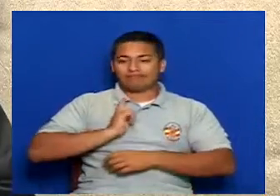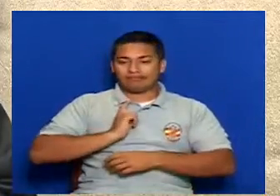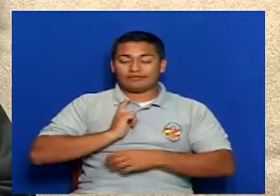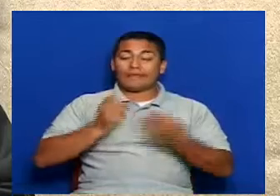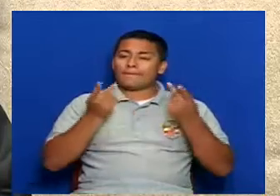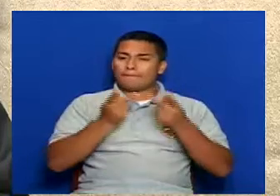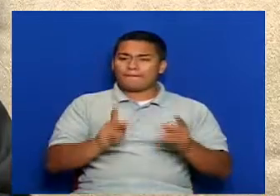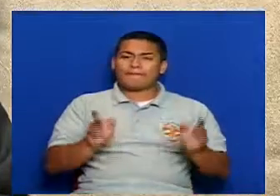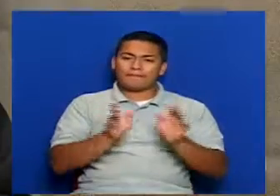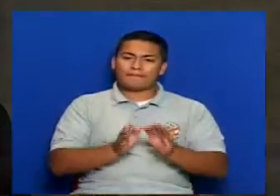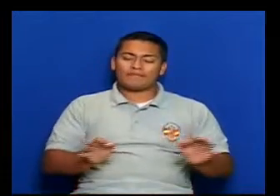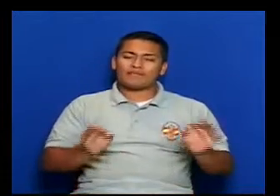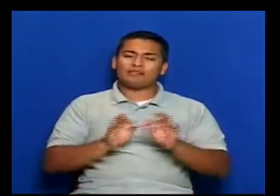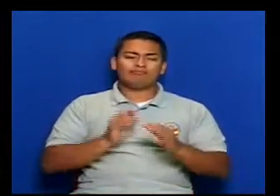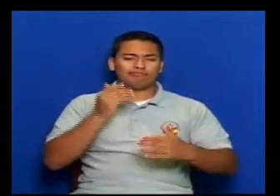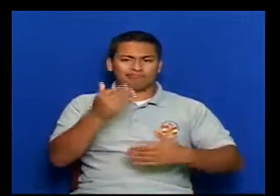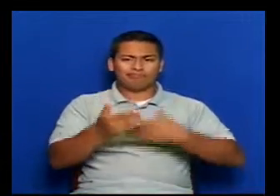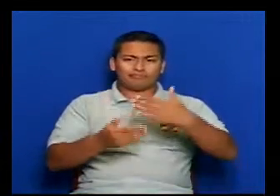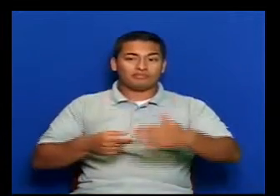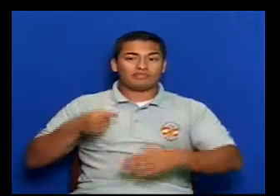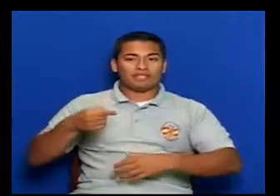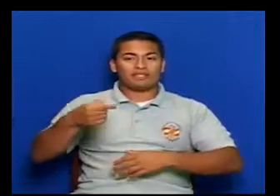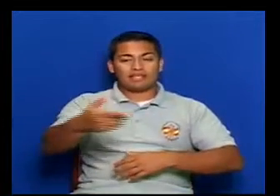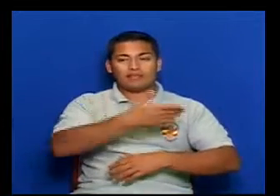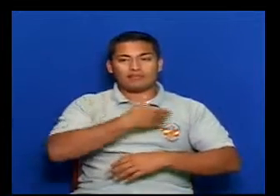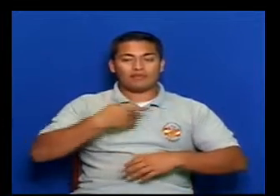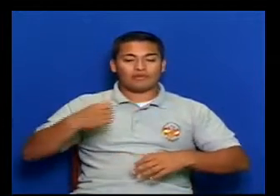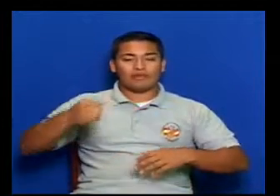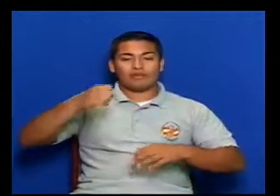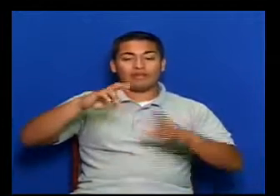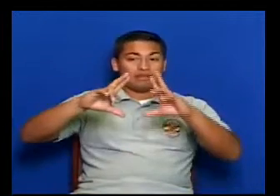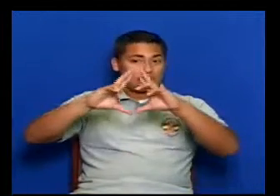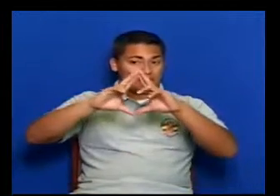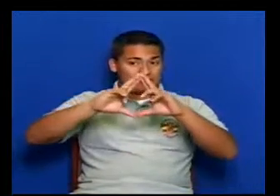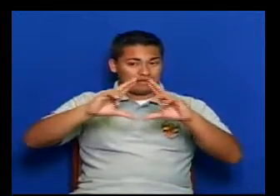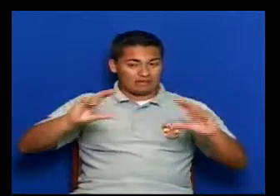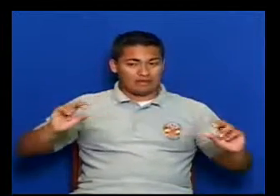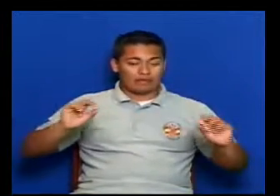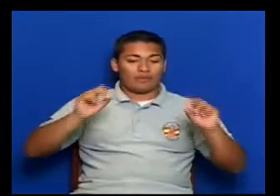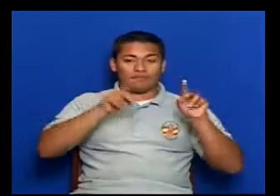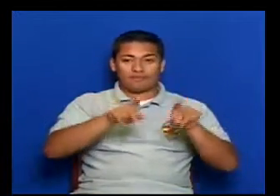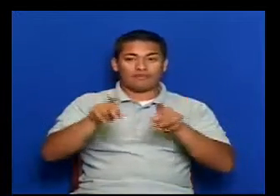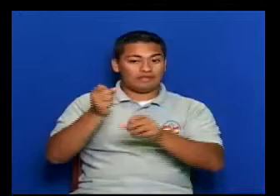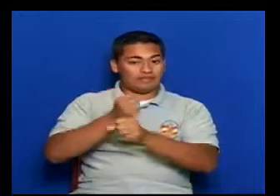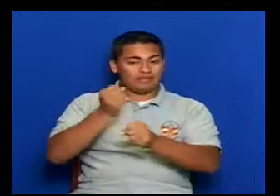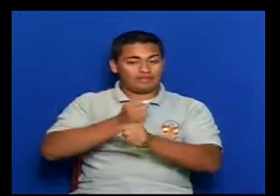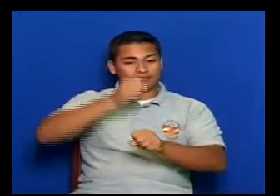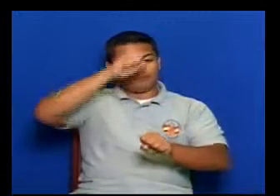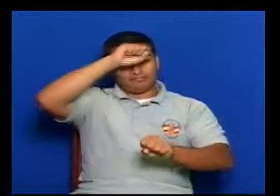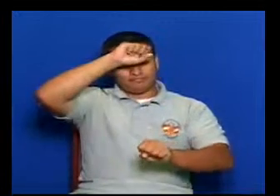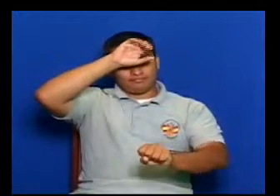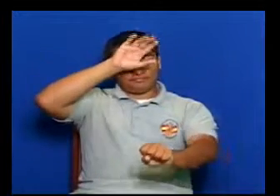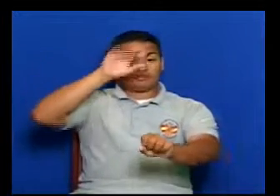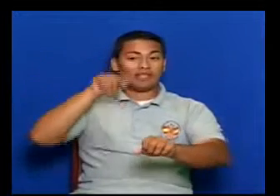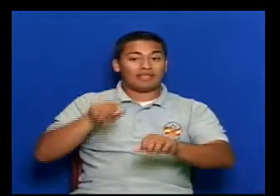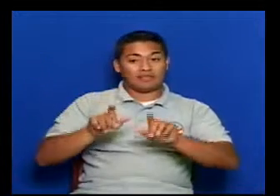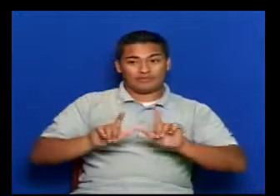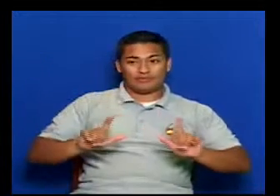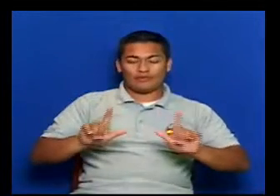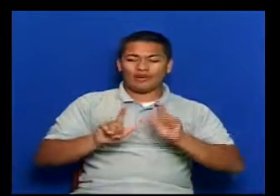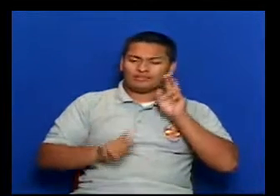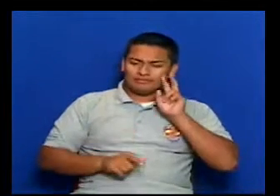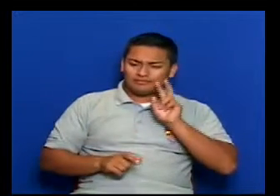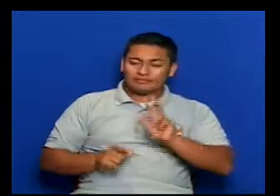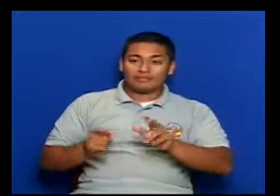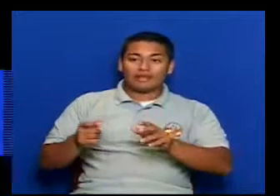pero cada día son menores la gran minería en este país a través de lo que nosotros lo pueda podemos contactar en el terreno y